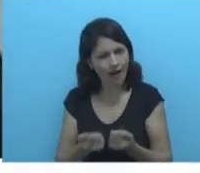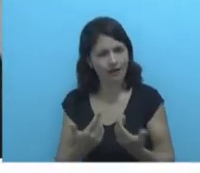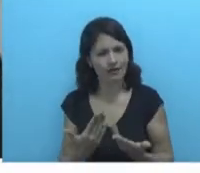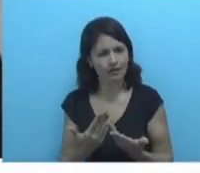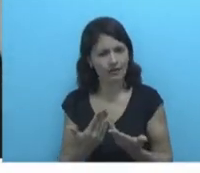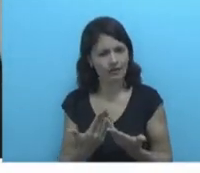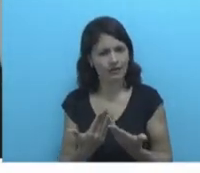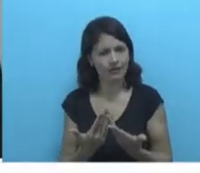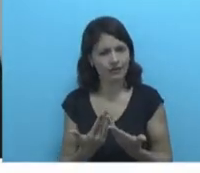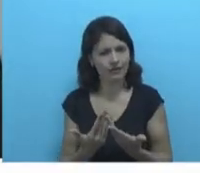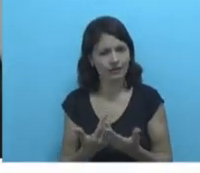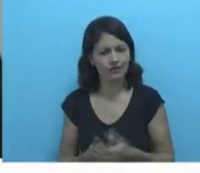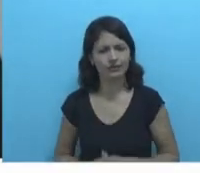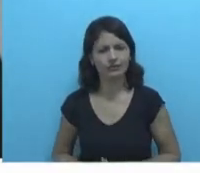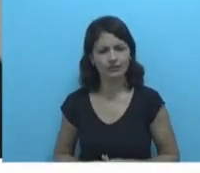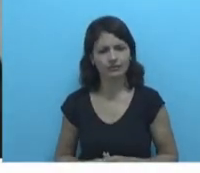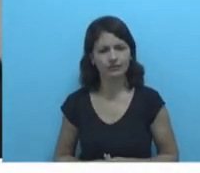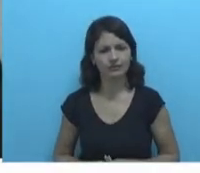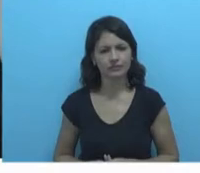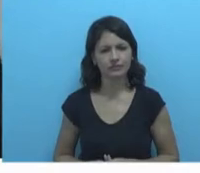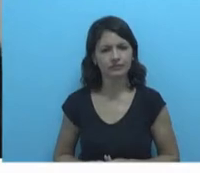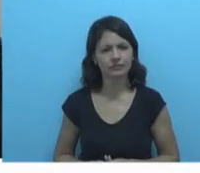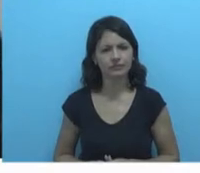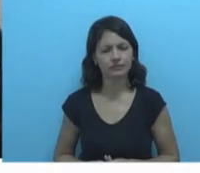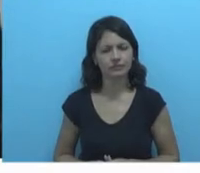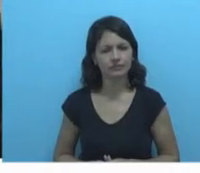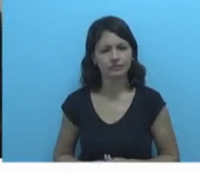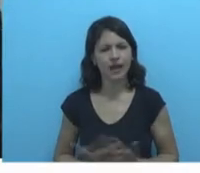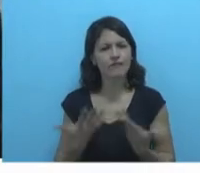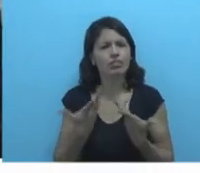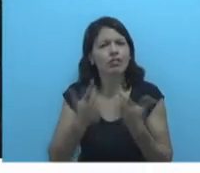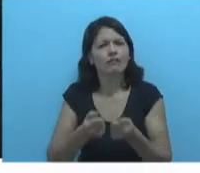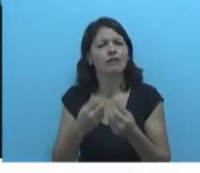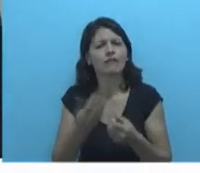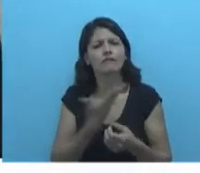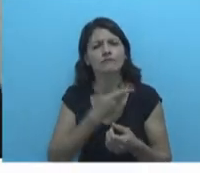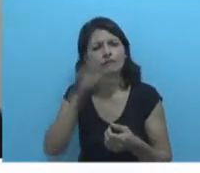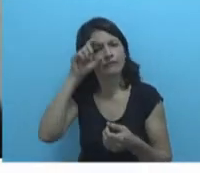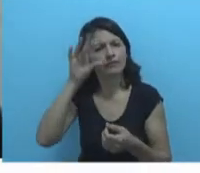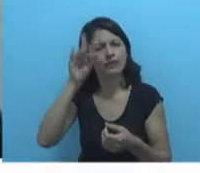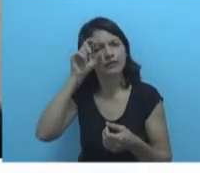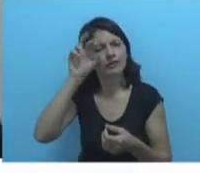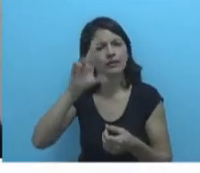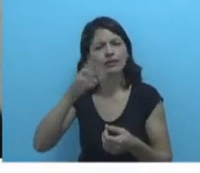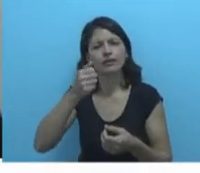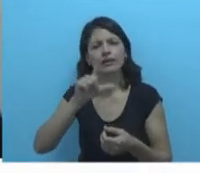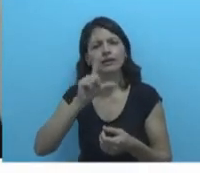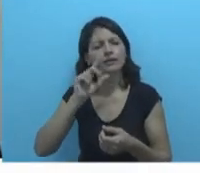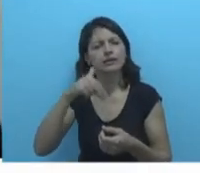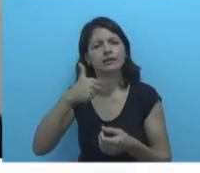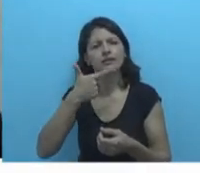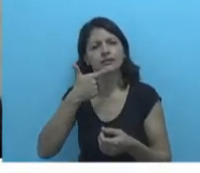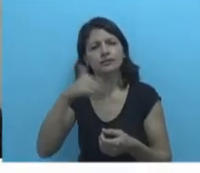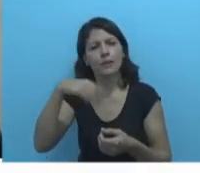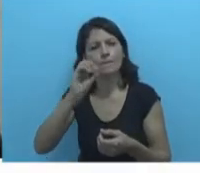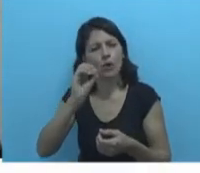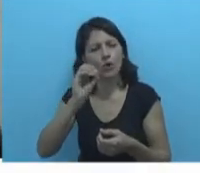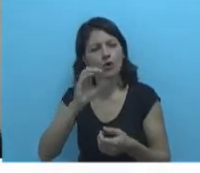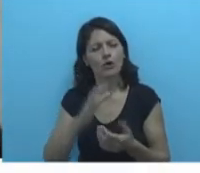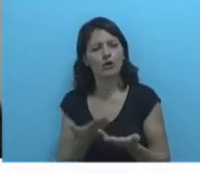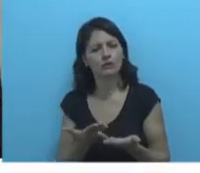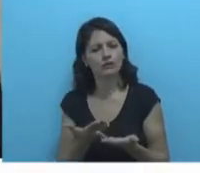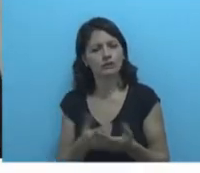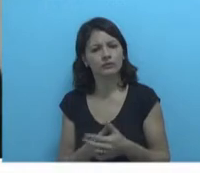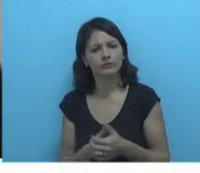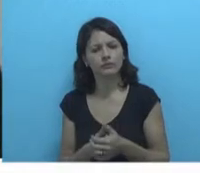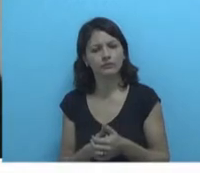ámbito de la provincia. Y en este aspecto yo celebro que